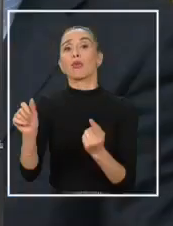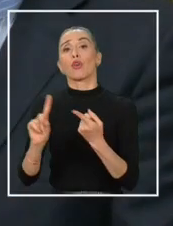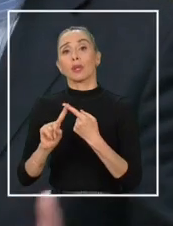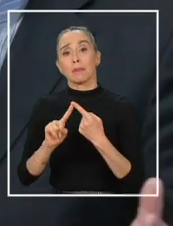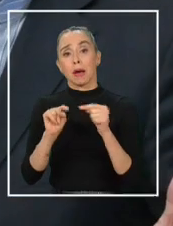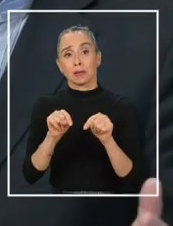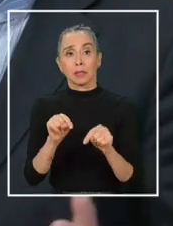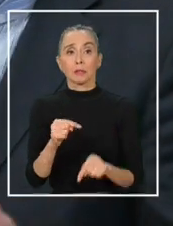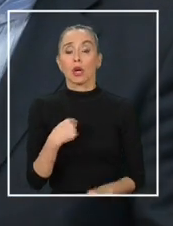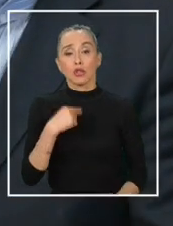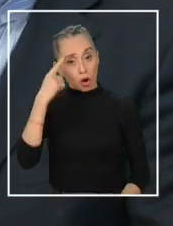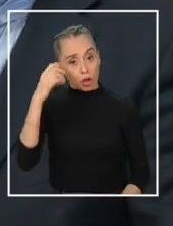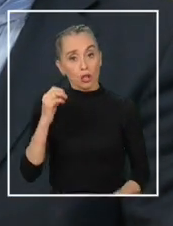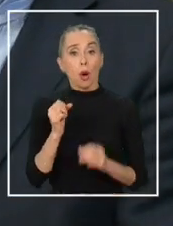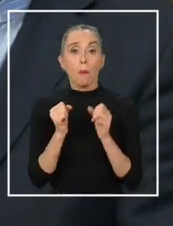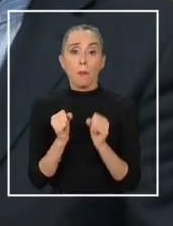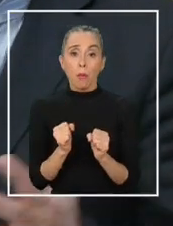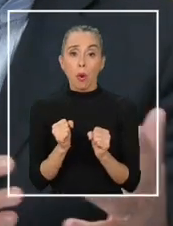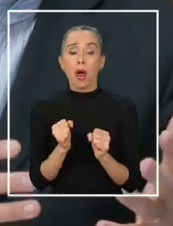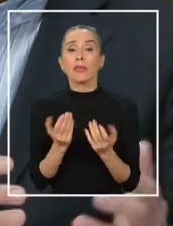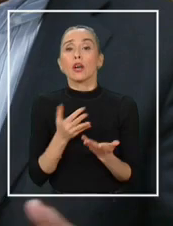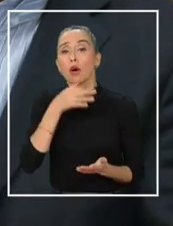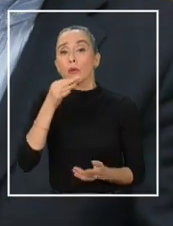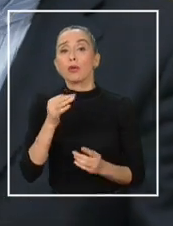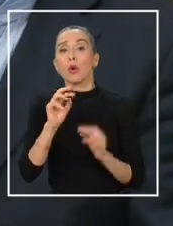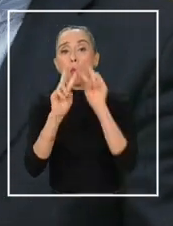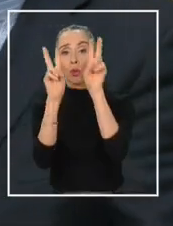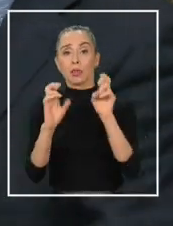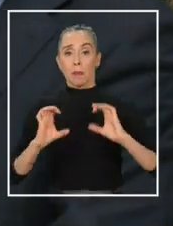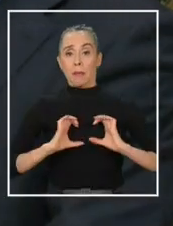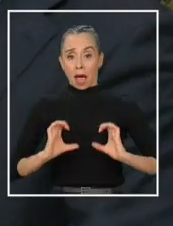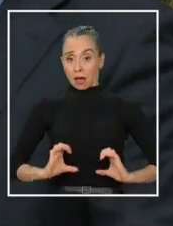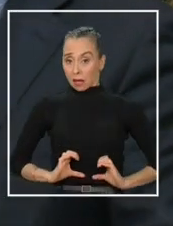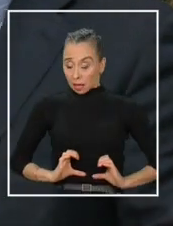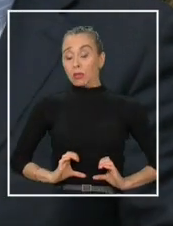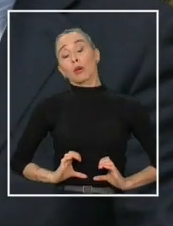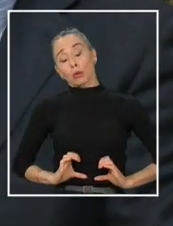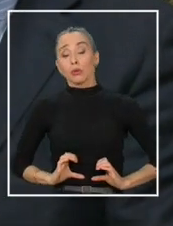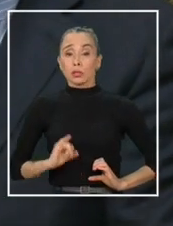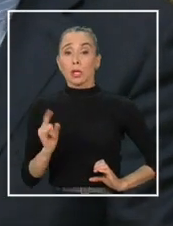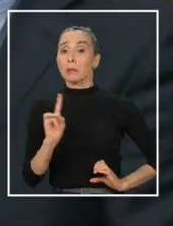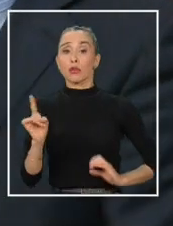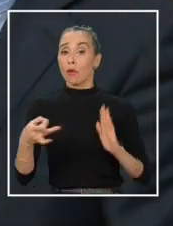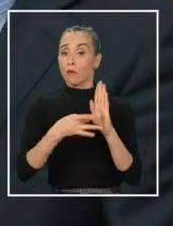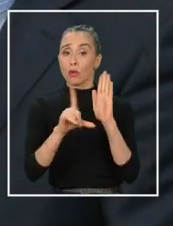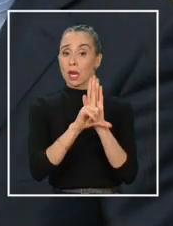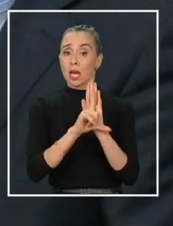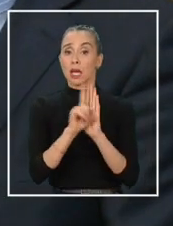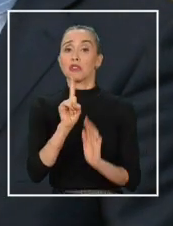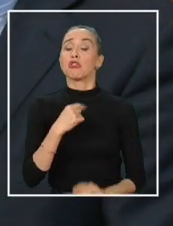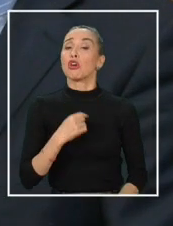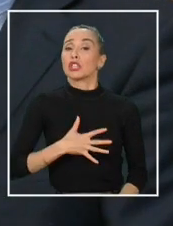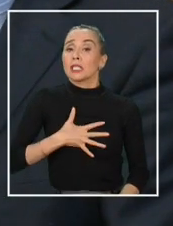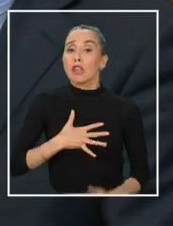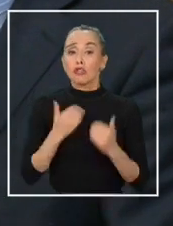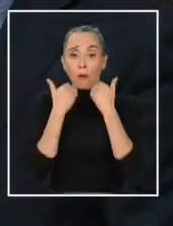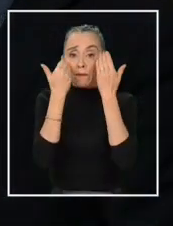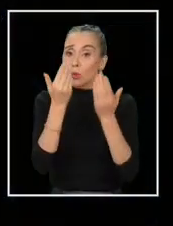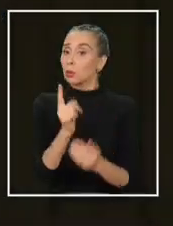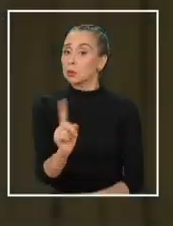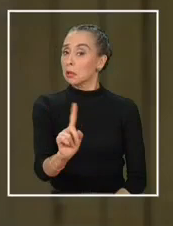involucrados. Creo que puede haber sido, como digo, un tema ético, pero no infringir la ley. Y no siento